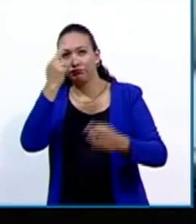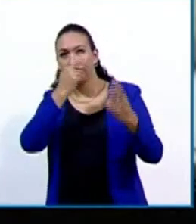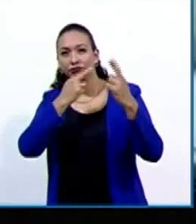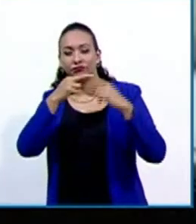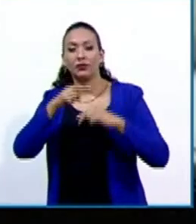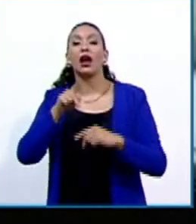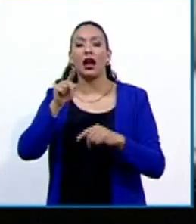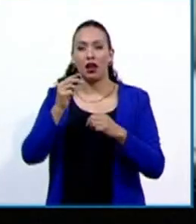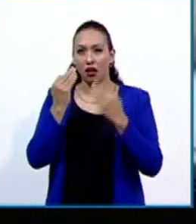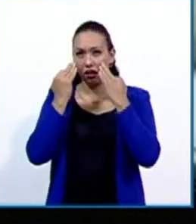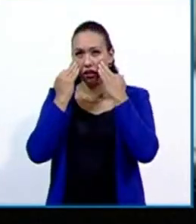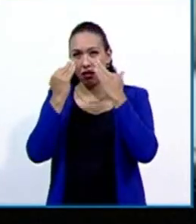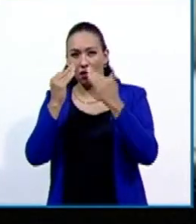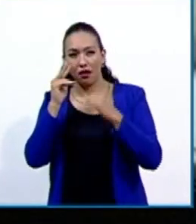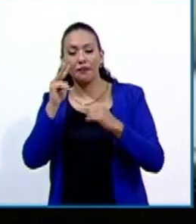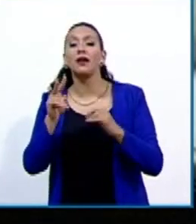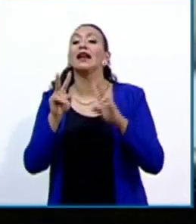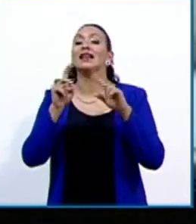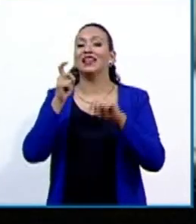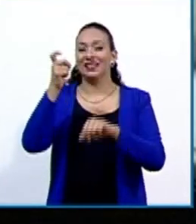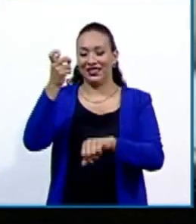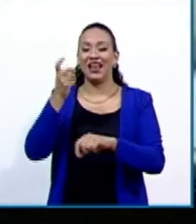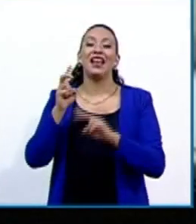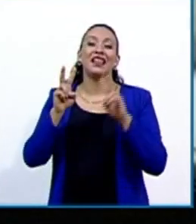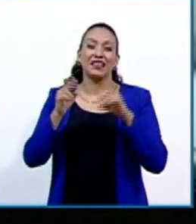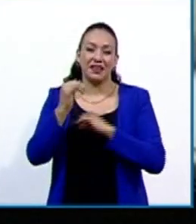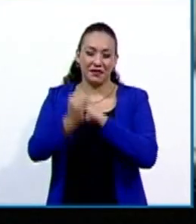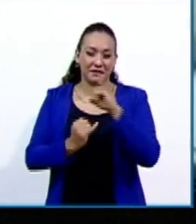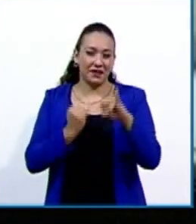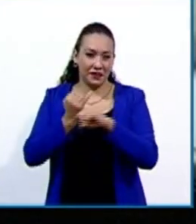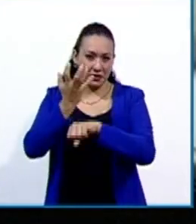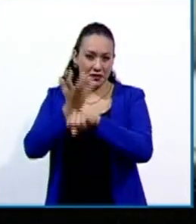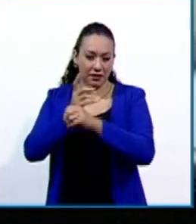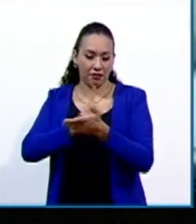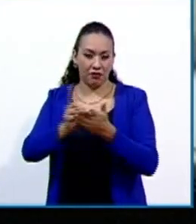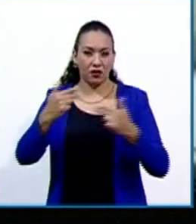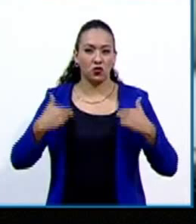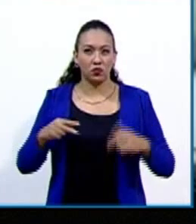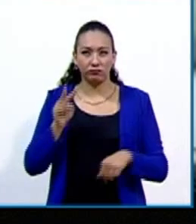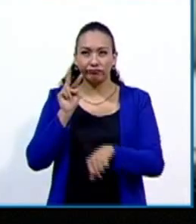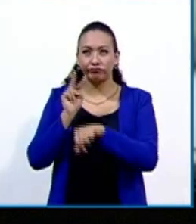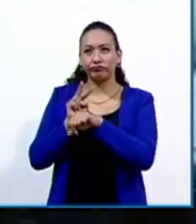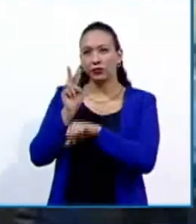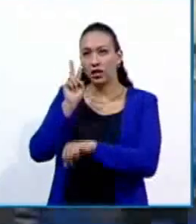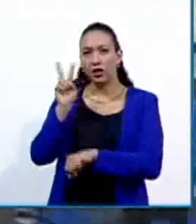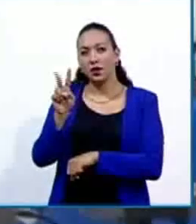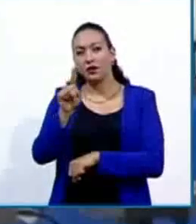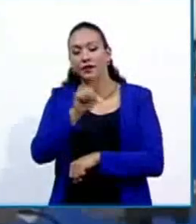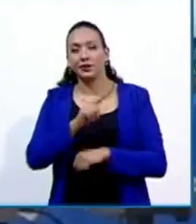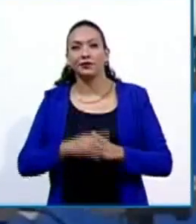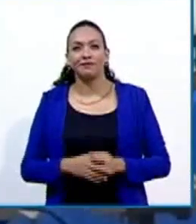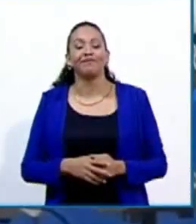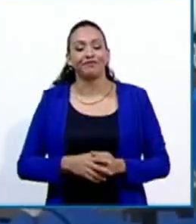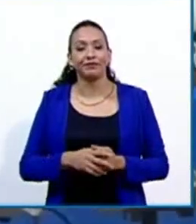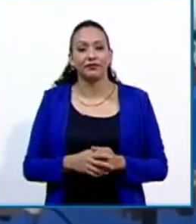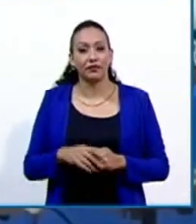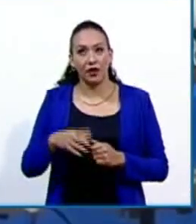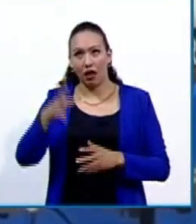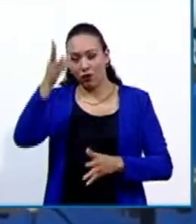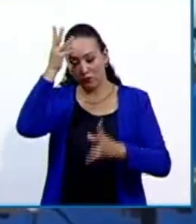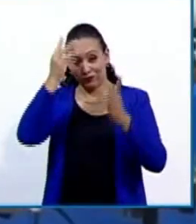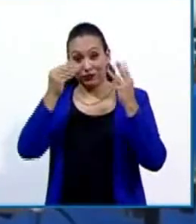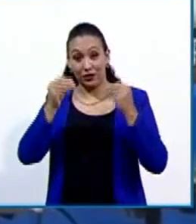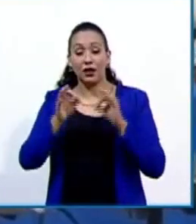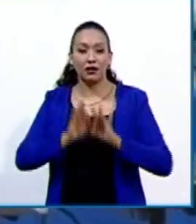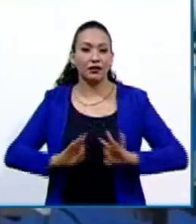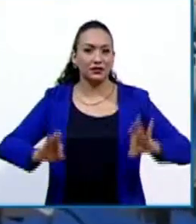Derechos Humanos sobre la reforma judicial, calificó el hecho como sumamente importante, pues permitió explicar las repercusiones